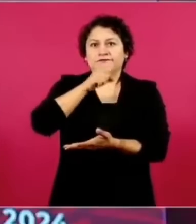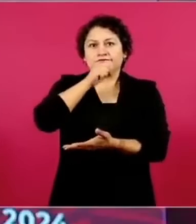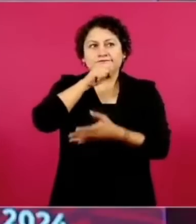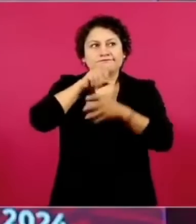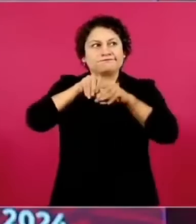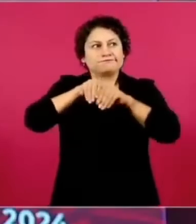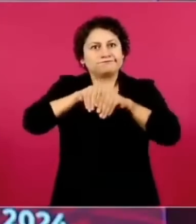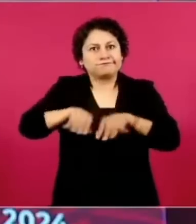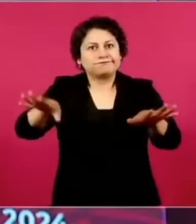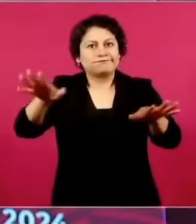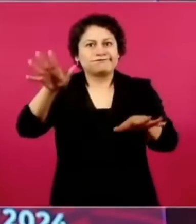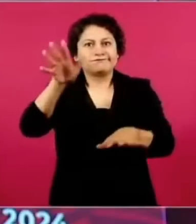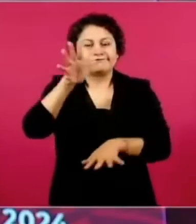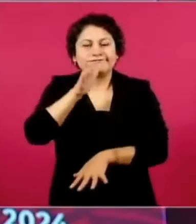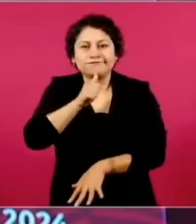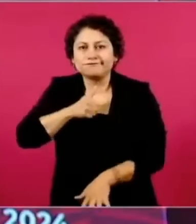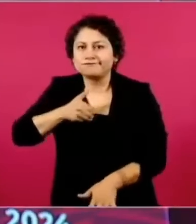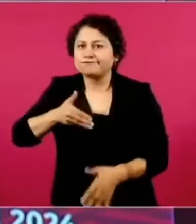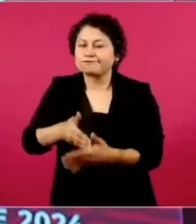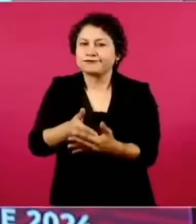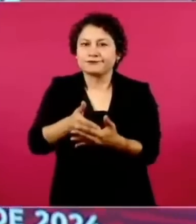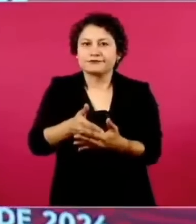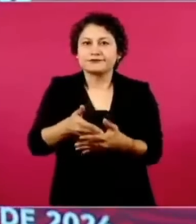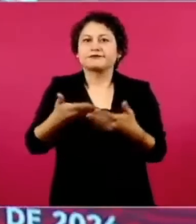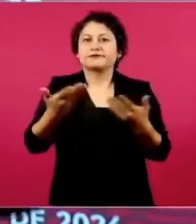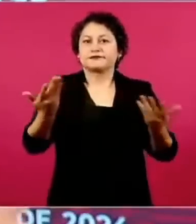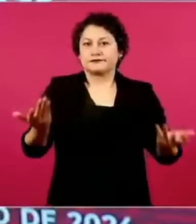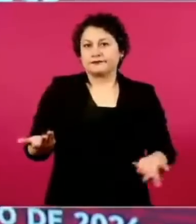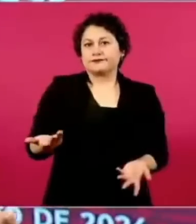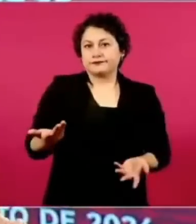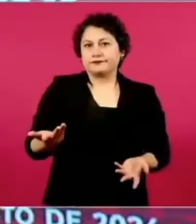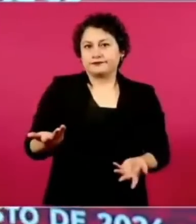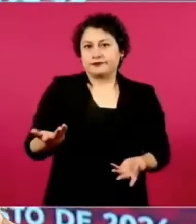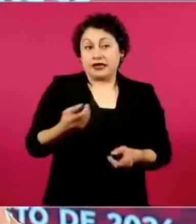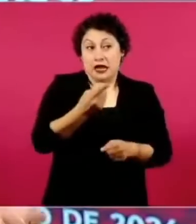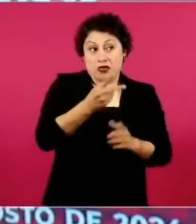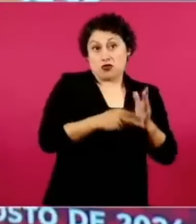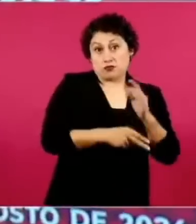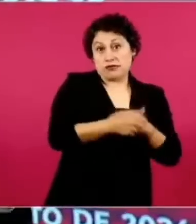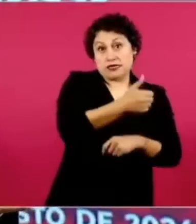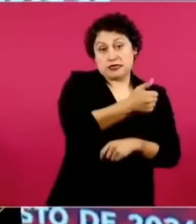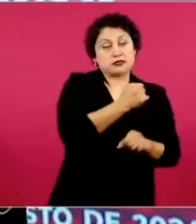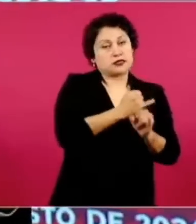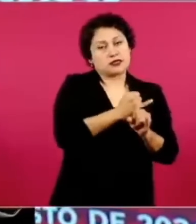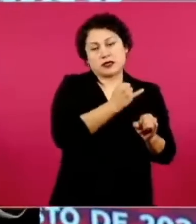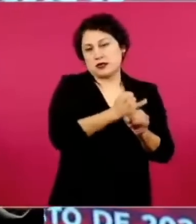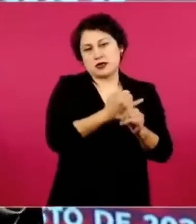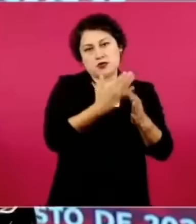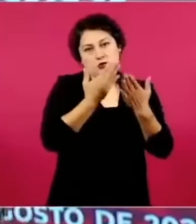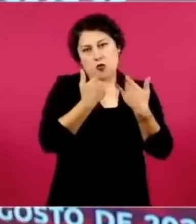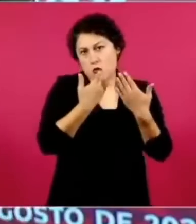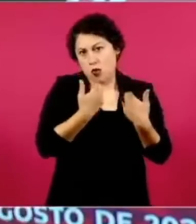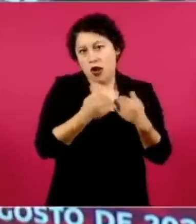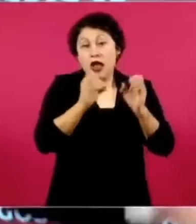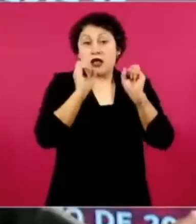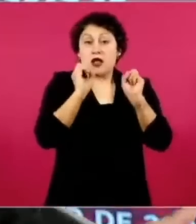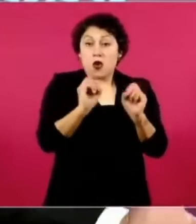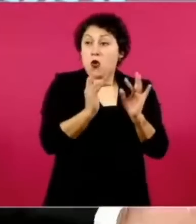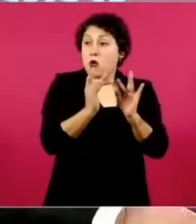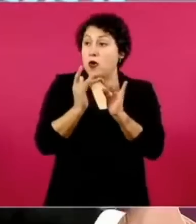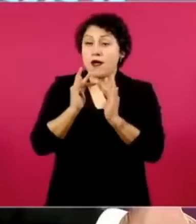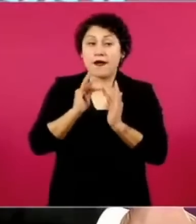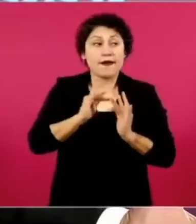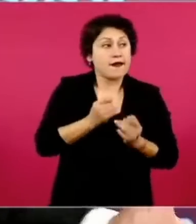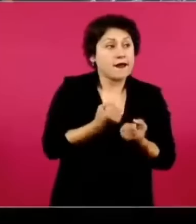no había en el 6 internet o redes sociales. Surgen las redes